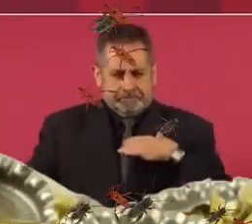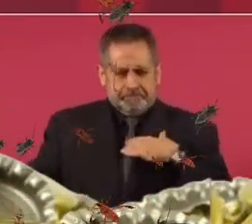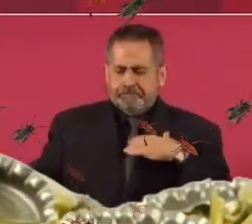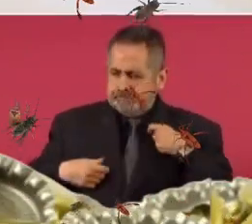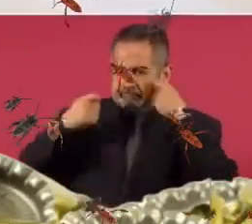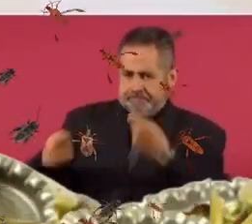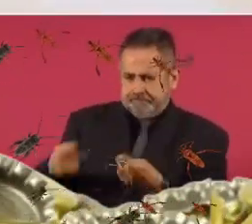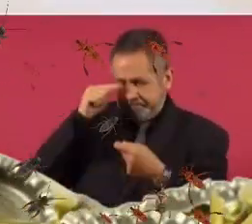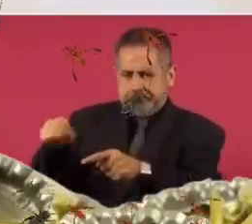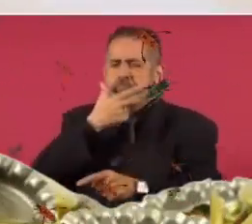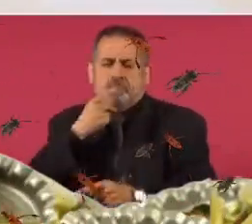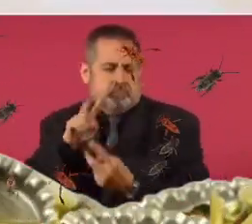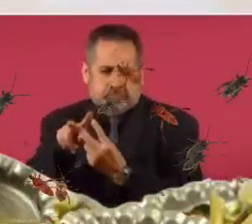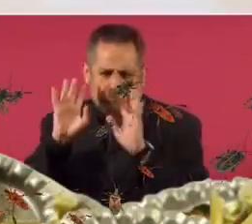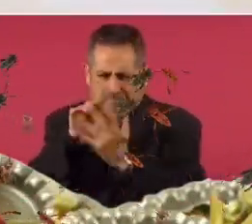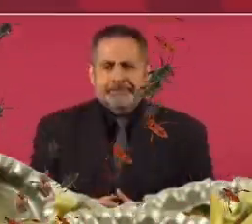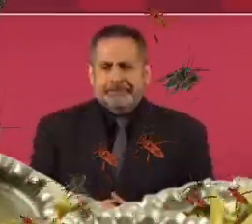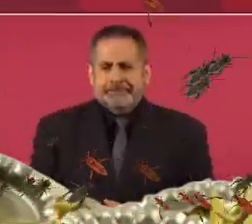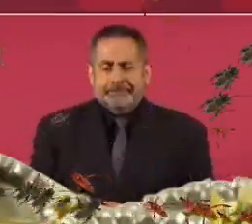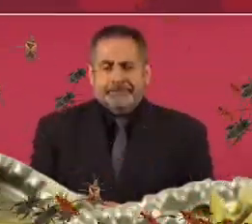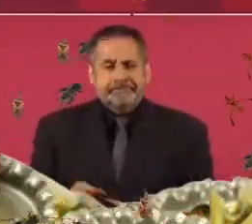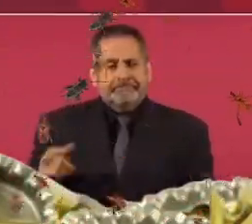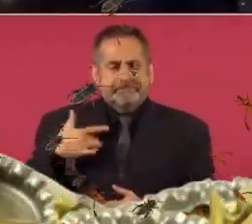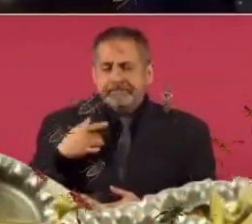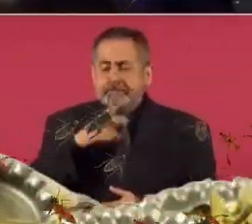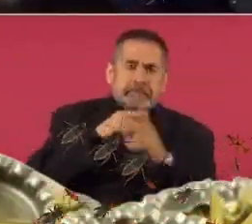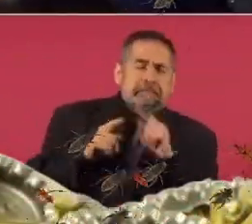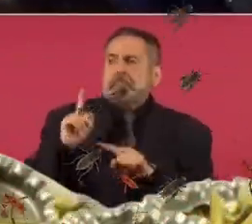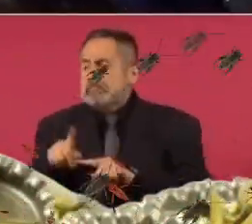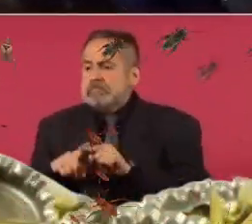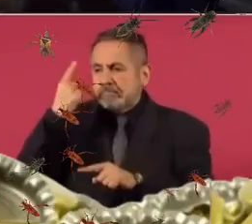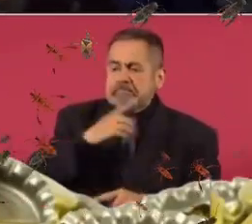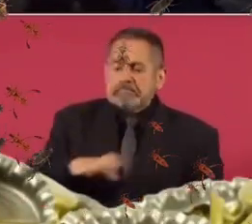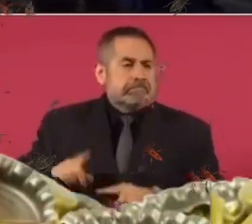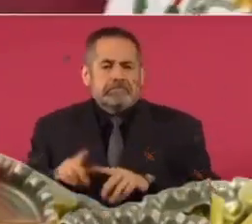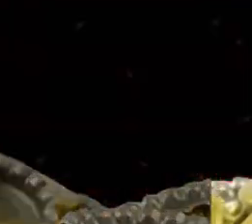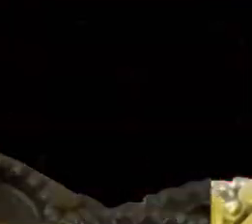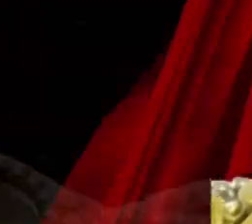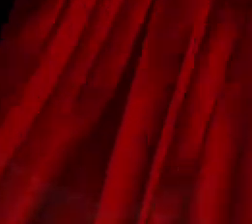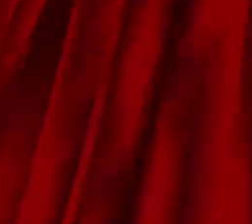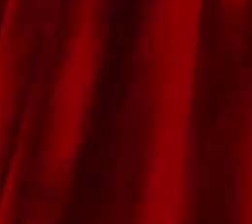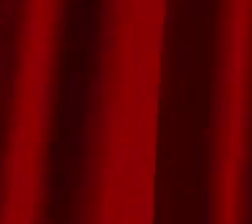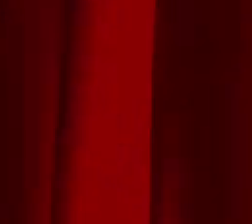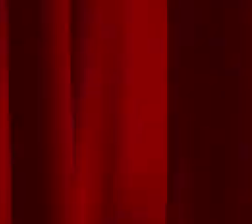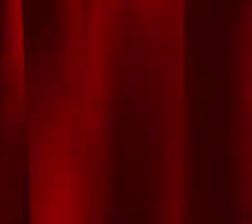hombres o mujeres, son muy buenos. No tengo ninguna preocupación. Estoy pensando en el país.